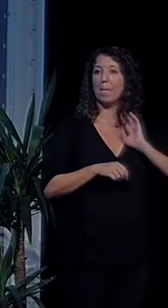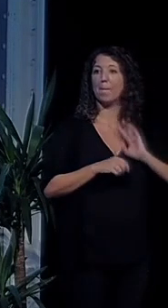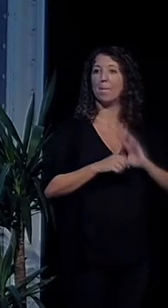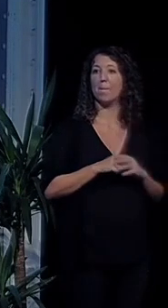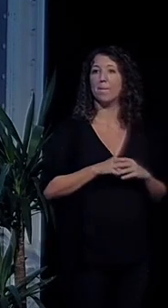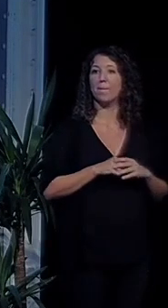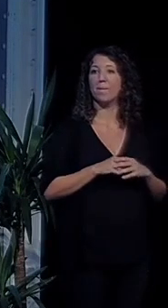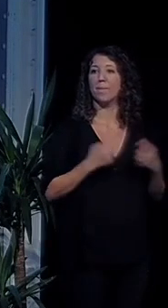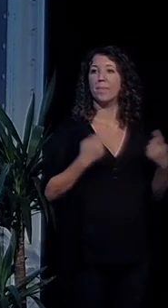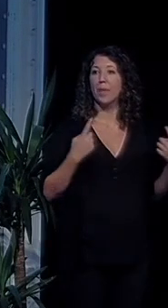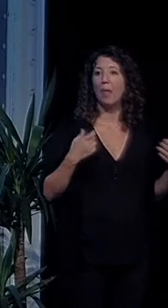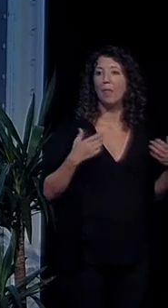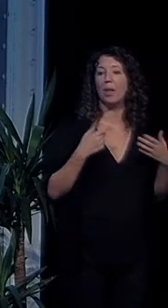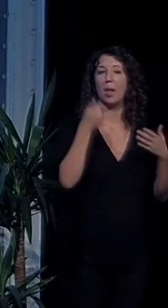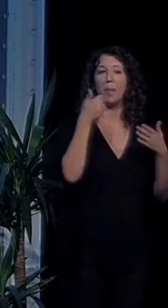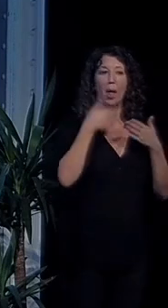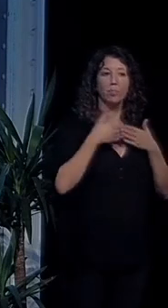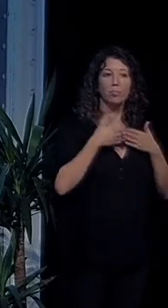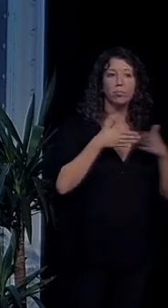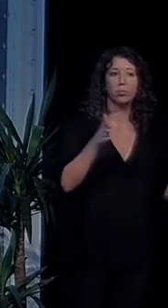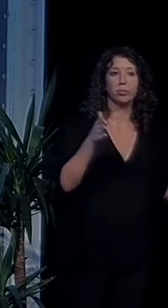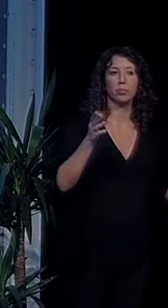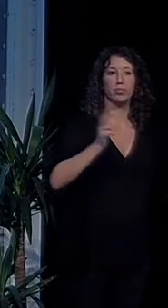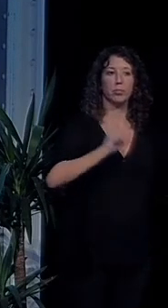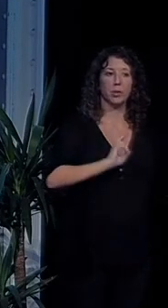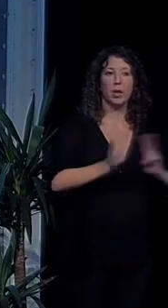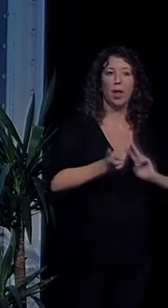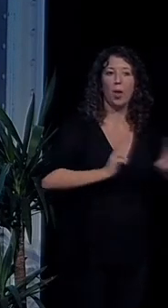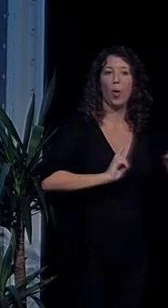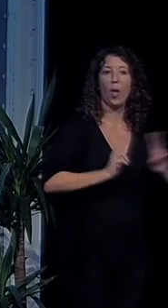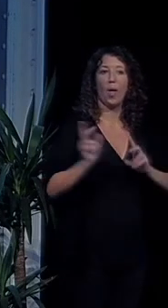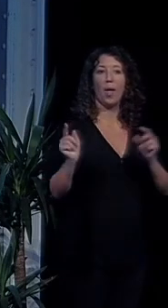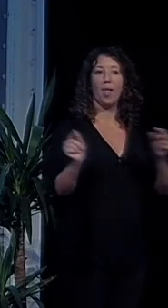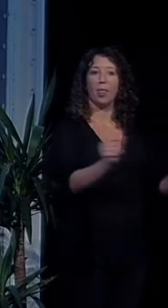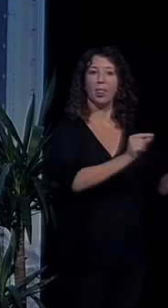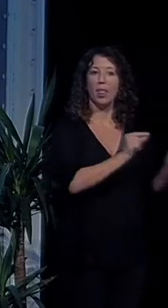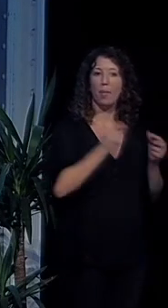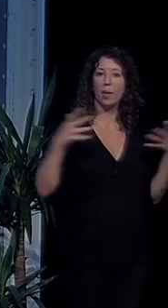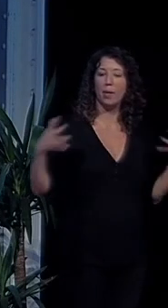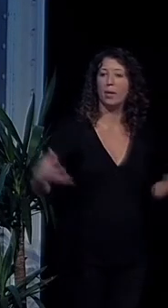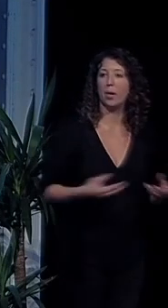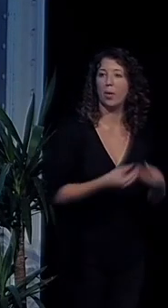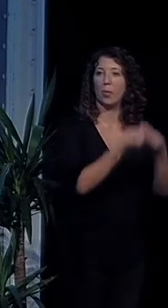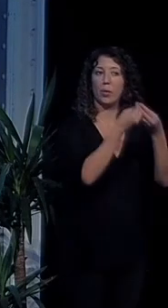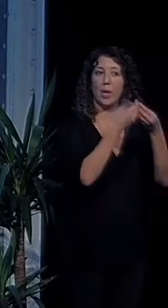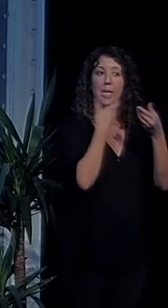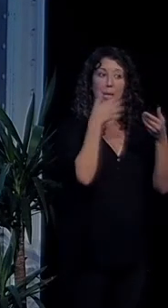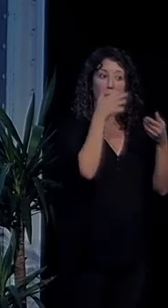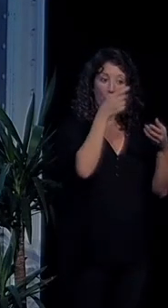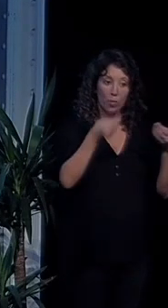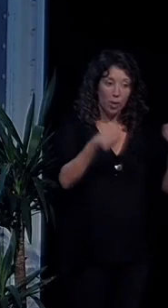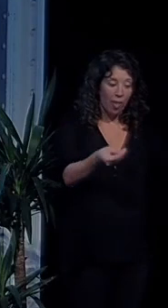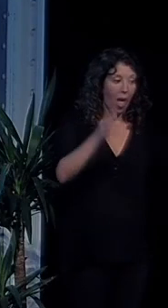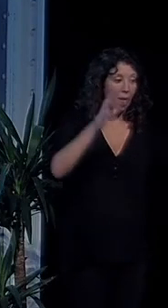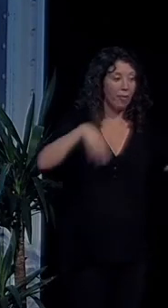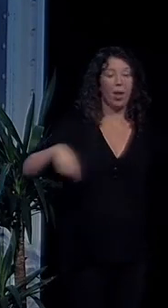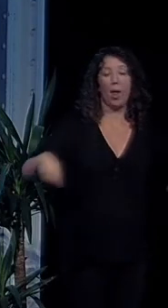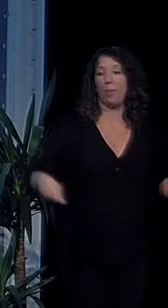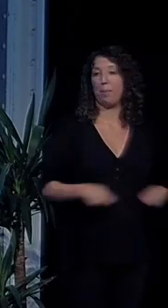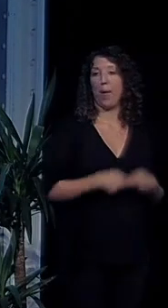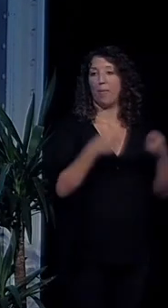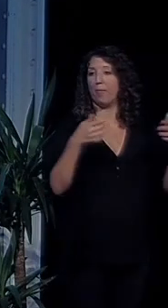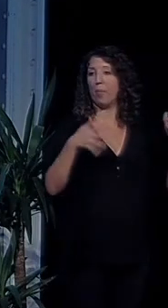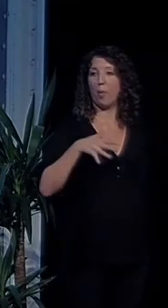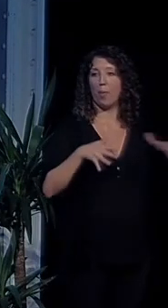si no estamos abiertas a estar a dialogar y a hablar y a poder debatir juntas, se va todo a tomar por saco. Ya está, no quiero decir nada más.